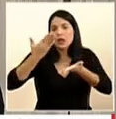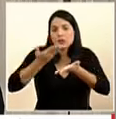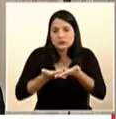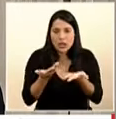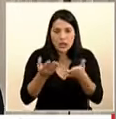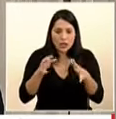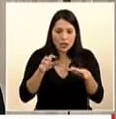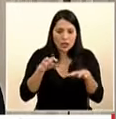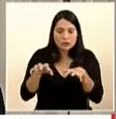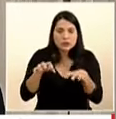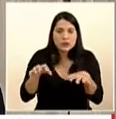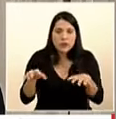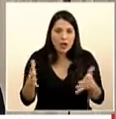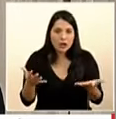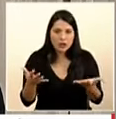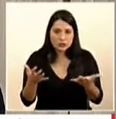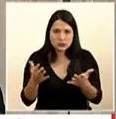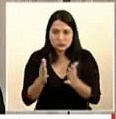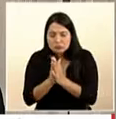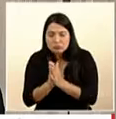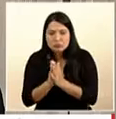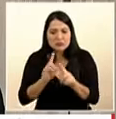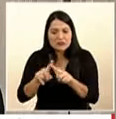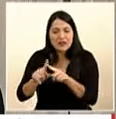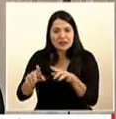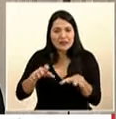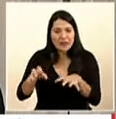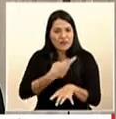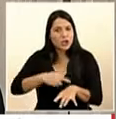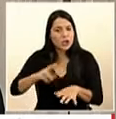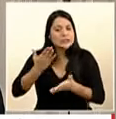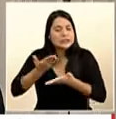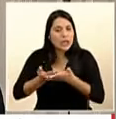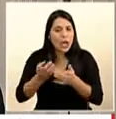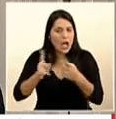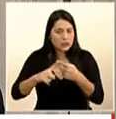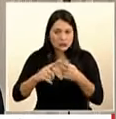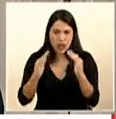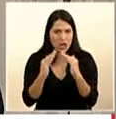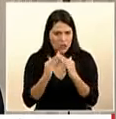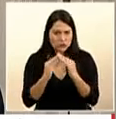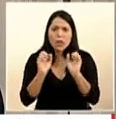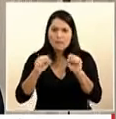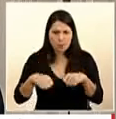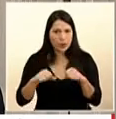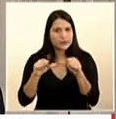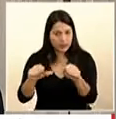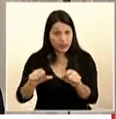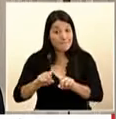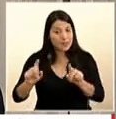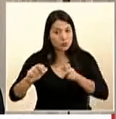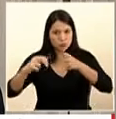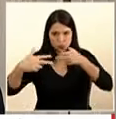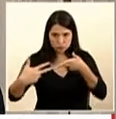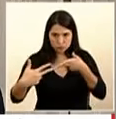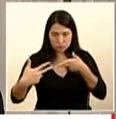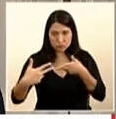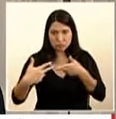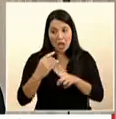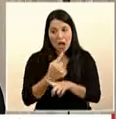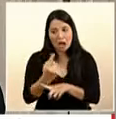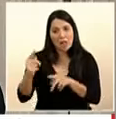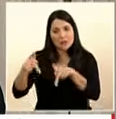o los distintas actividades religiosas a los hogares de las personas eso puede seguir más en una